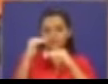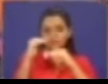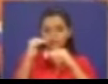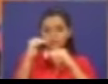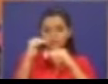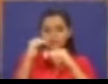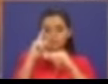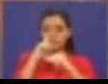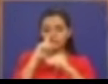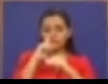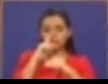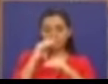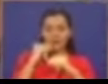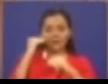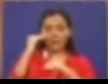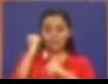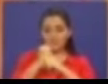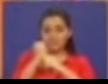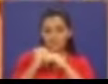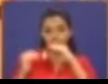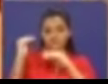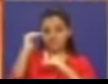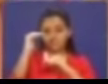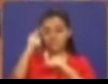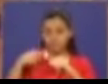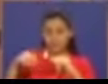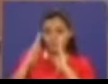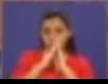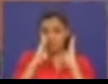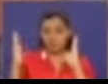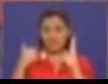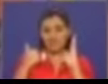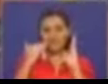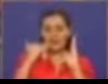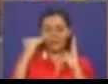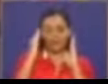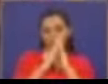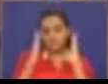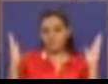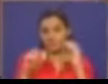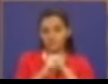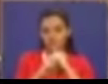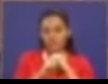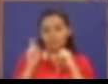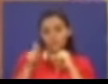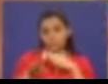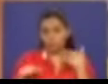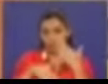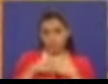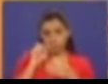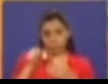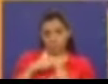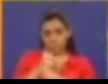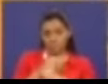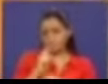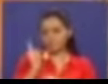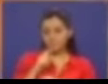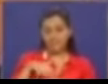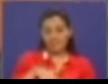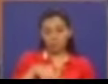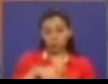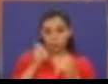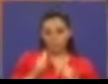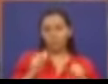edad de trabajar. No toda la gente en edad de trabajar es población económicamente activa. Los estudiantes están en edad de